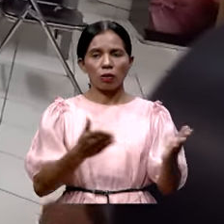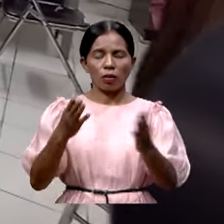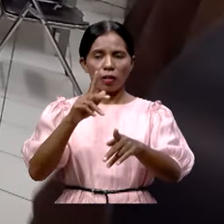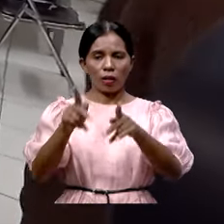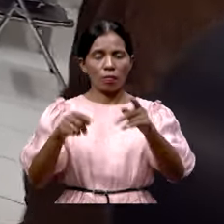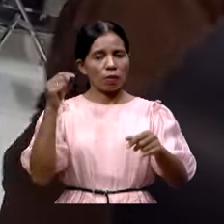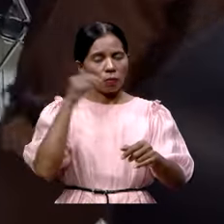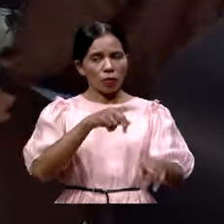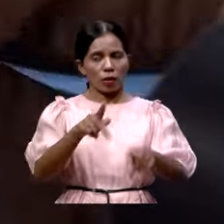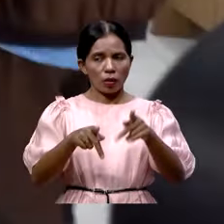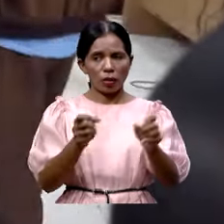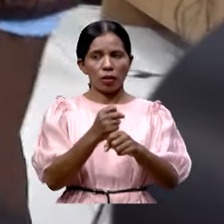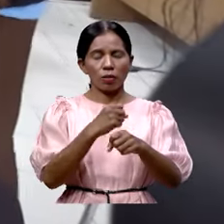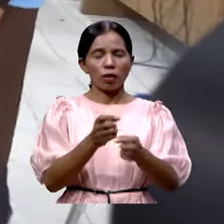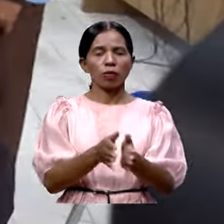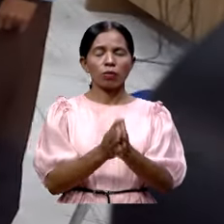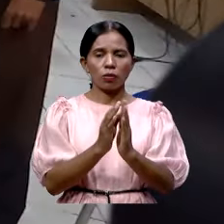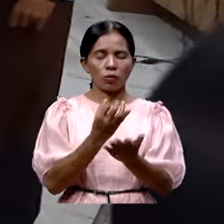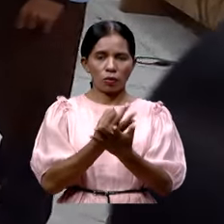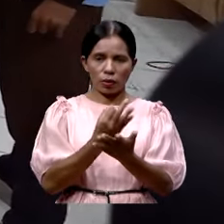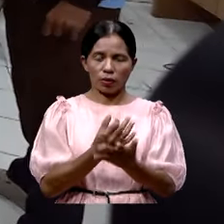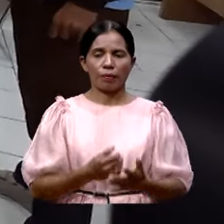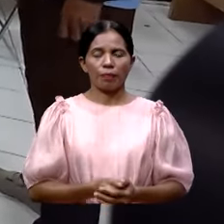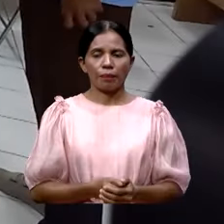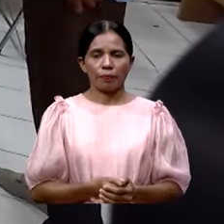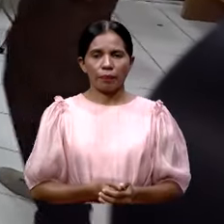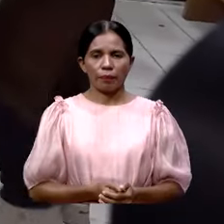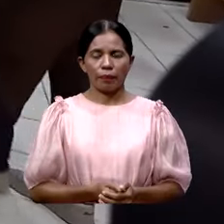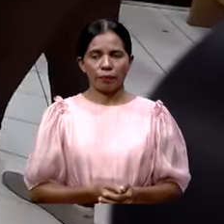balu hodi bosok ema atu halo kobransa ilegal. John Carlos Rafael Duzre, GMN.